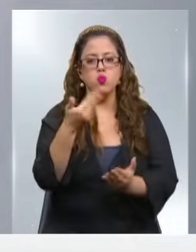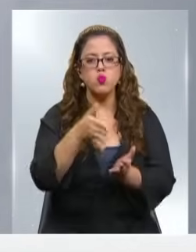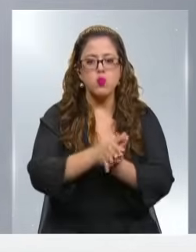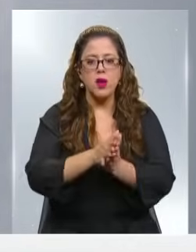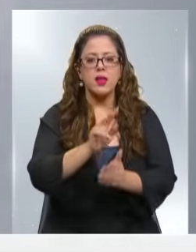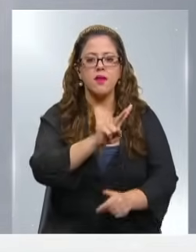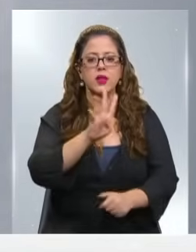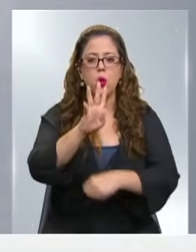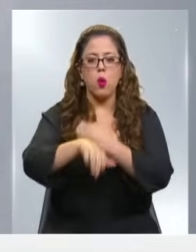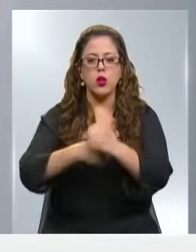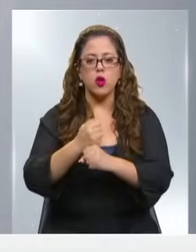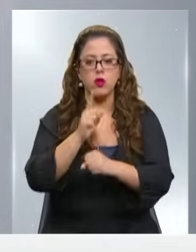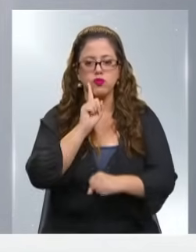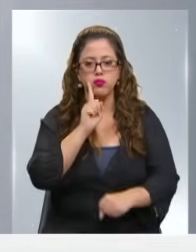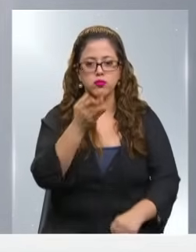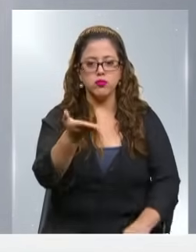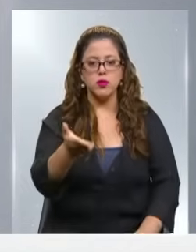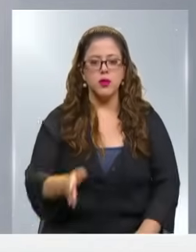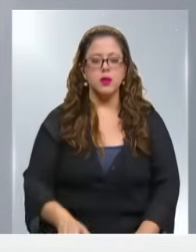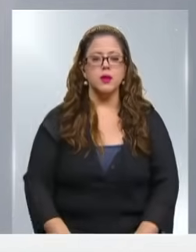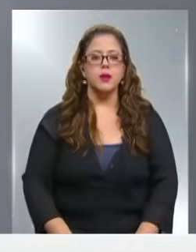sus 24 años.